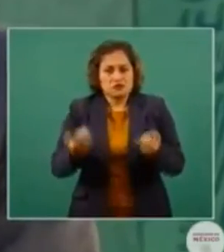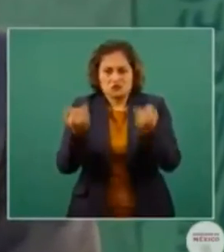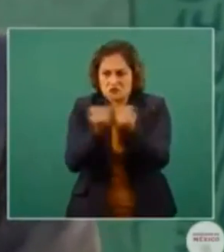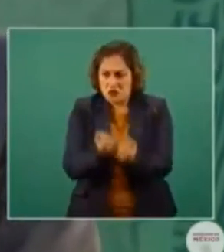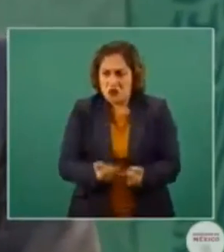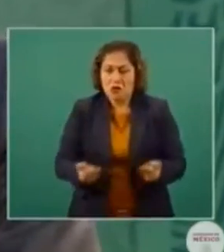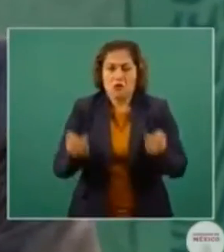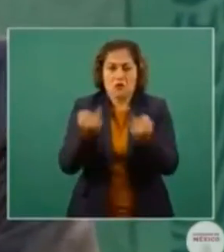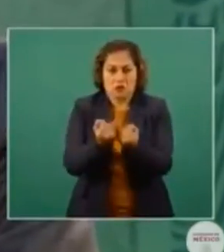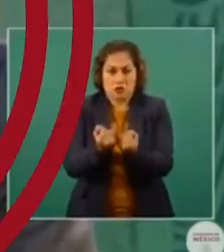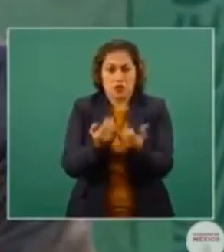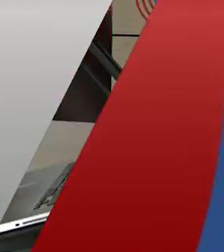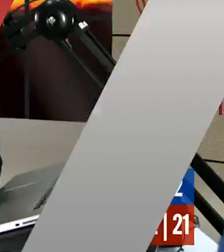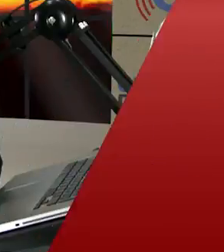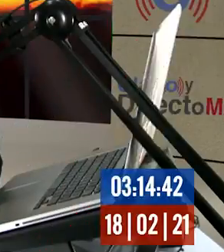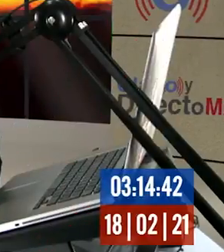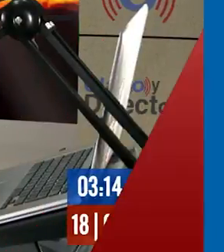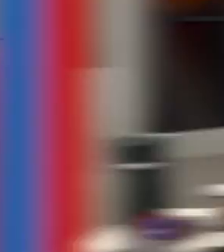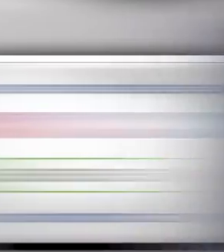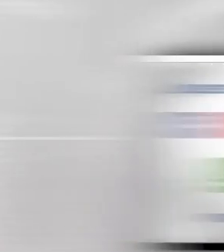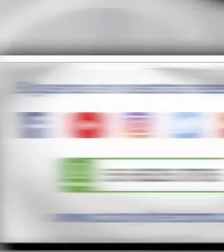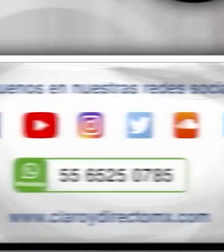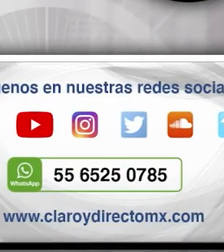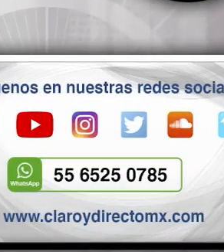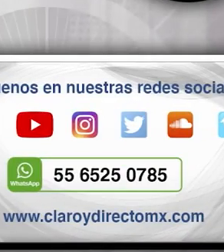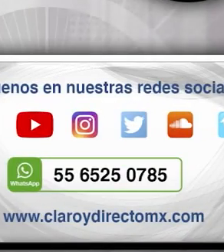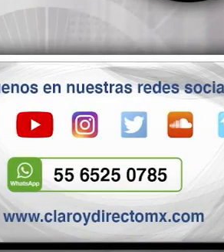¿cómo no voy yo a estar desconfiado?